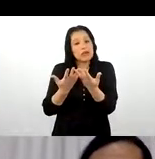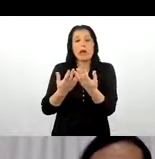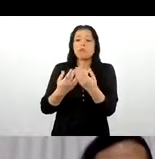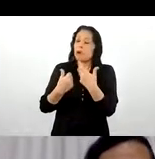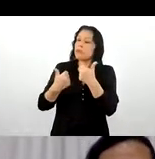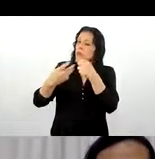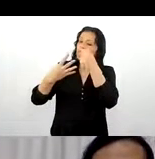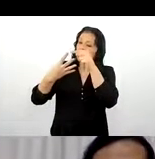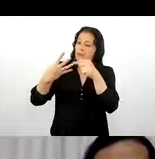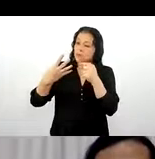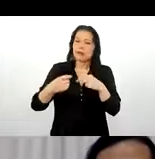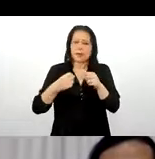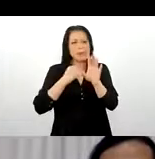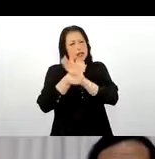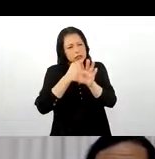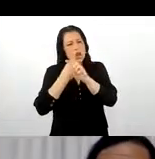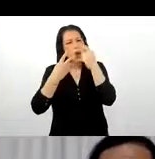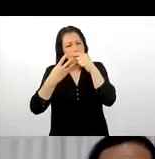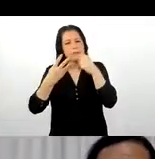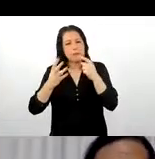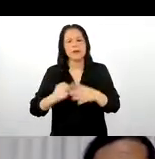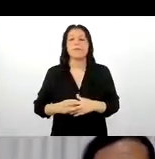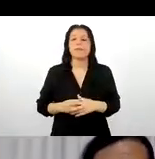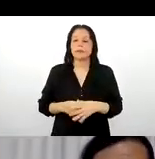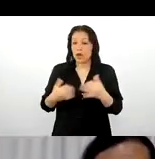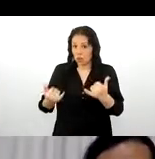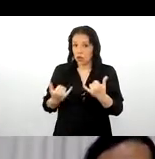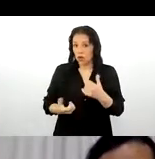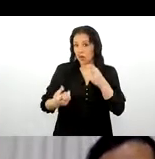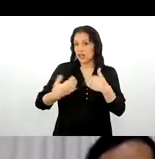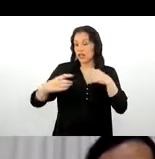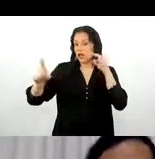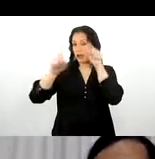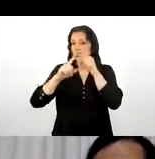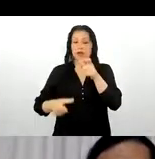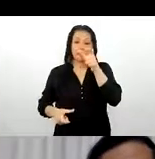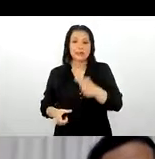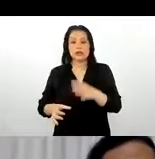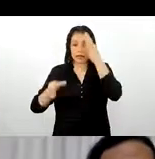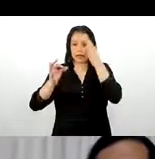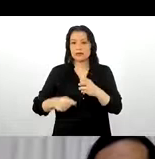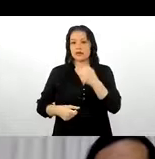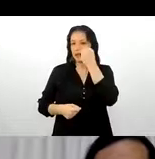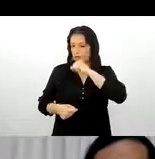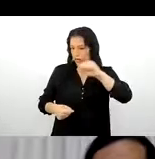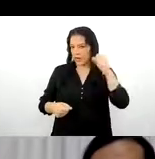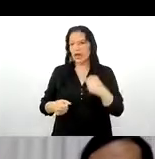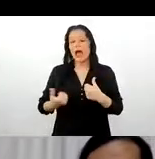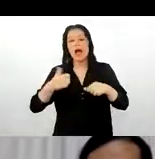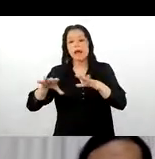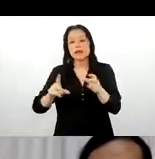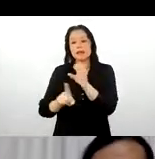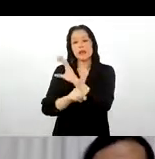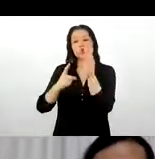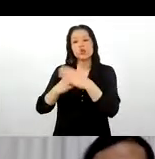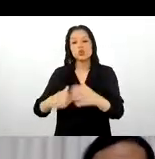estos puntos que acabamos de ver al inicio, ¿no? Lo que actualmente busca el viajero. Hay actividades al aire libre, actividades culturales, cultura